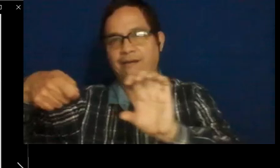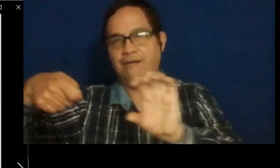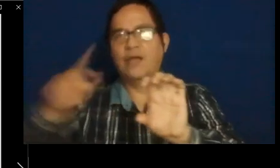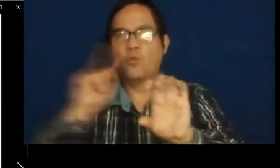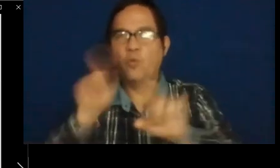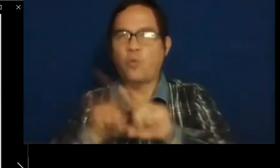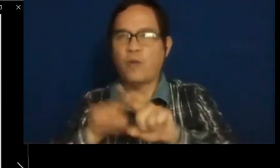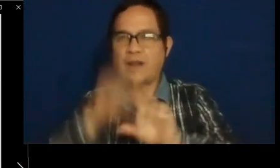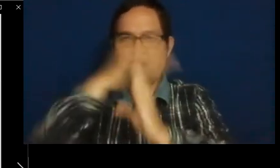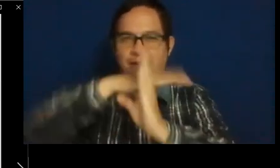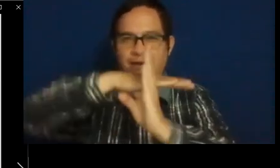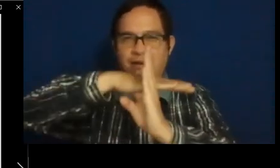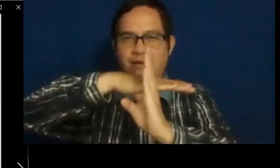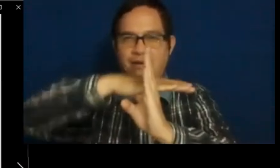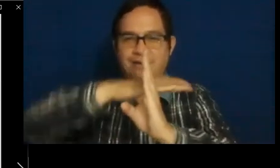mi